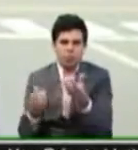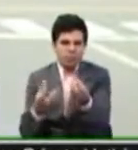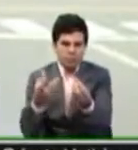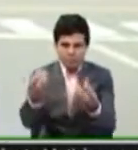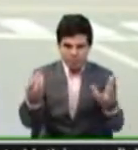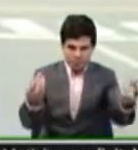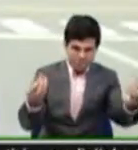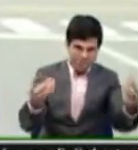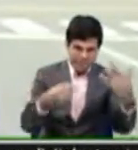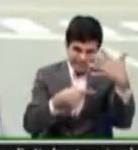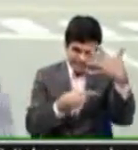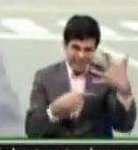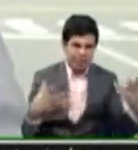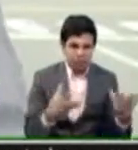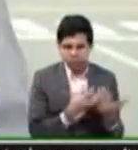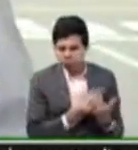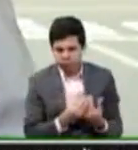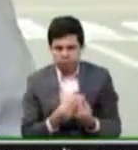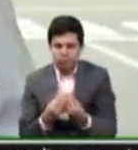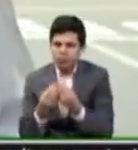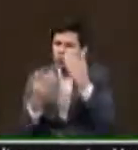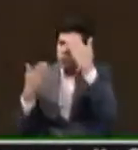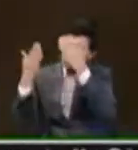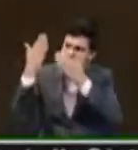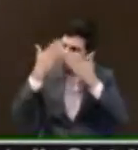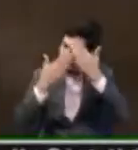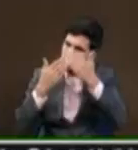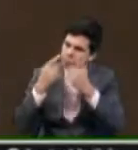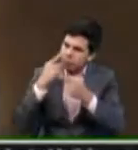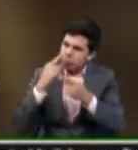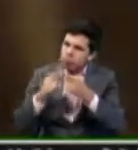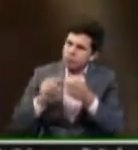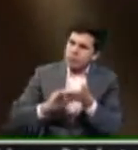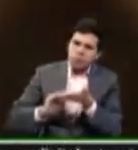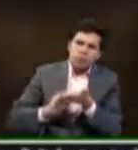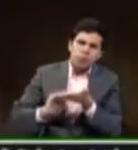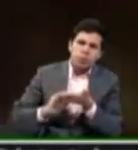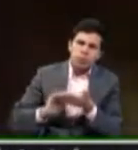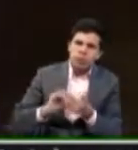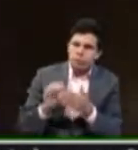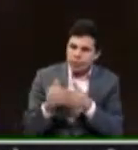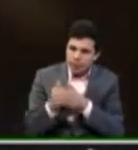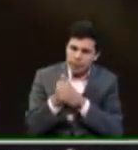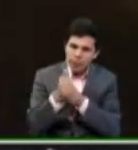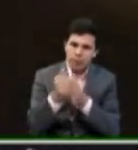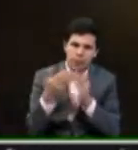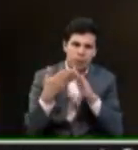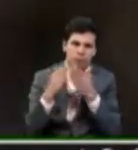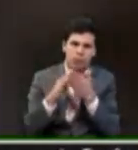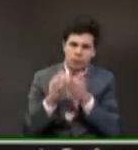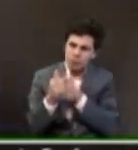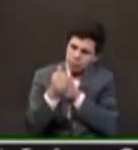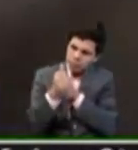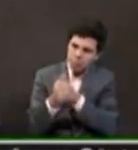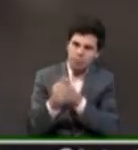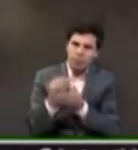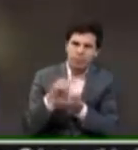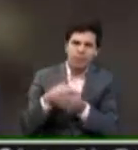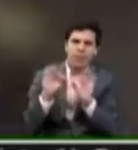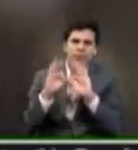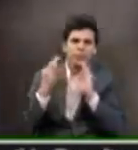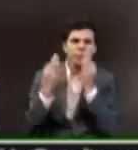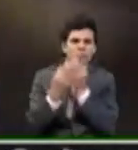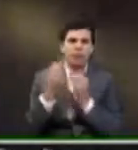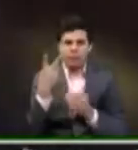sitio precisamente para los estudios y tratar de orientar a la comunidad. De allí 20